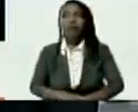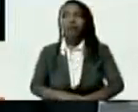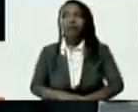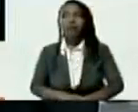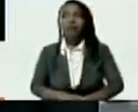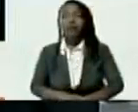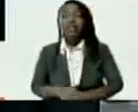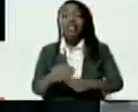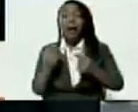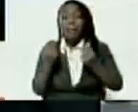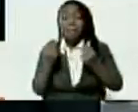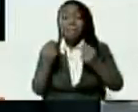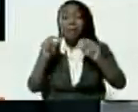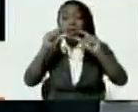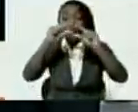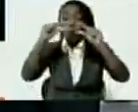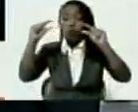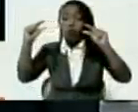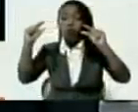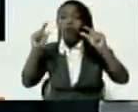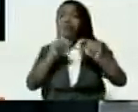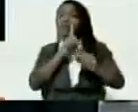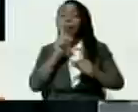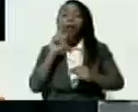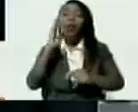El precio marcador llamado Brent